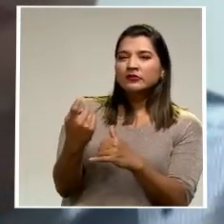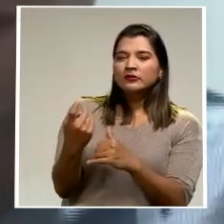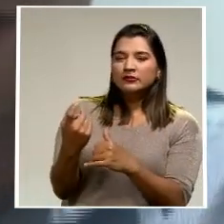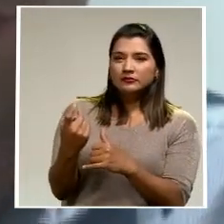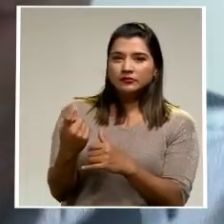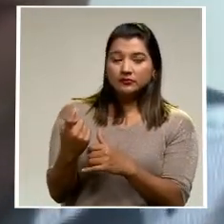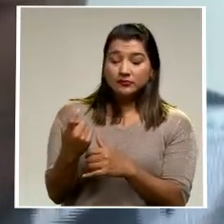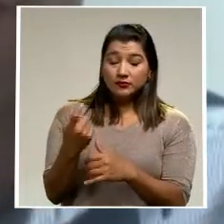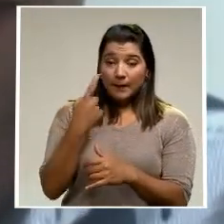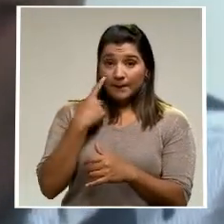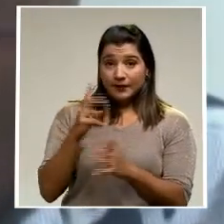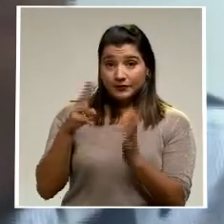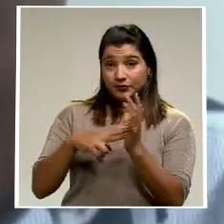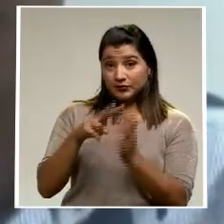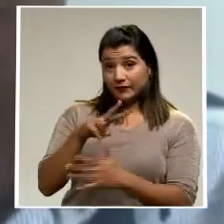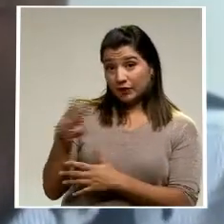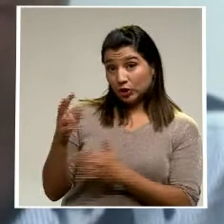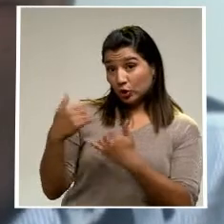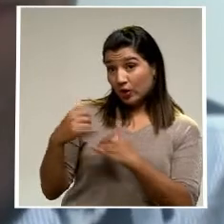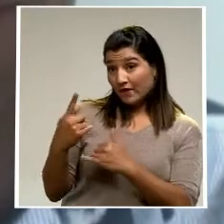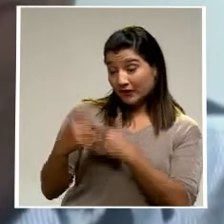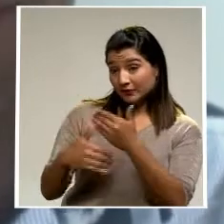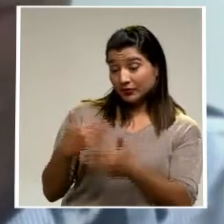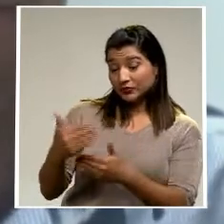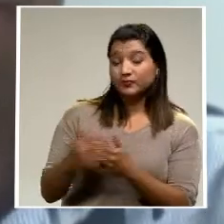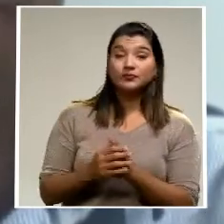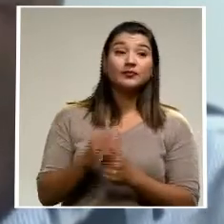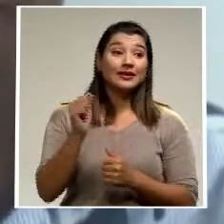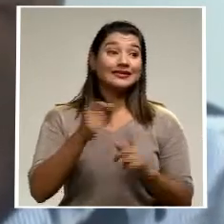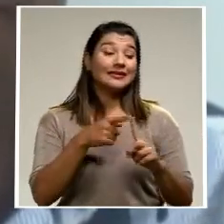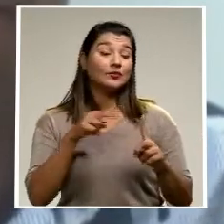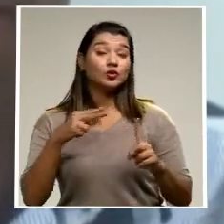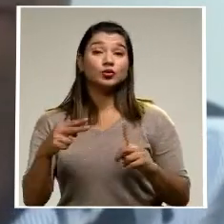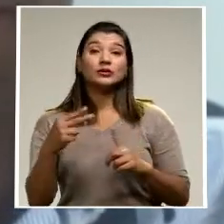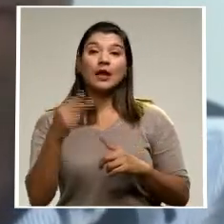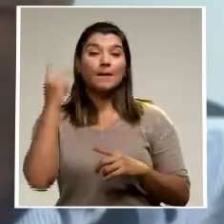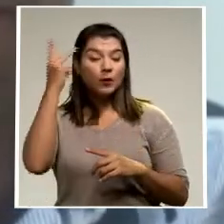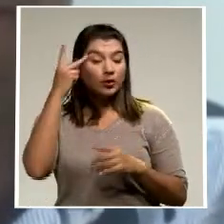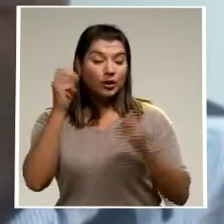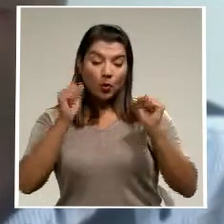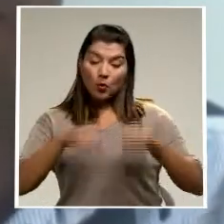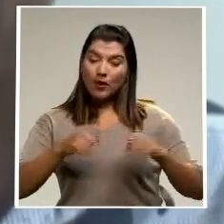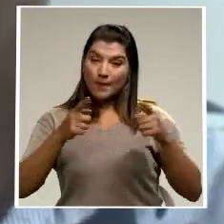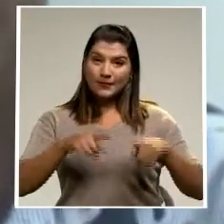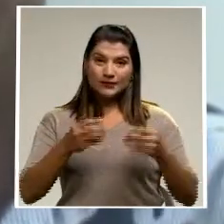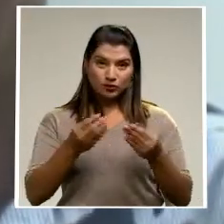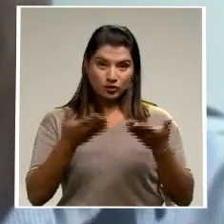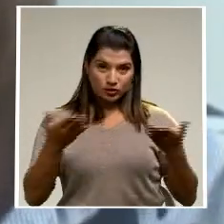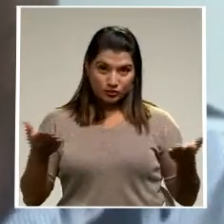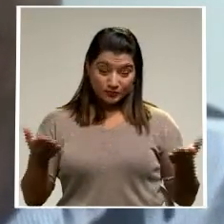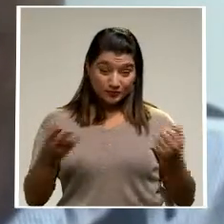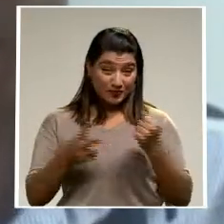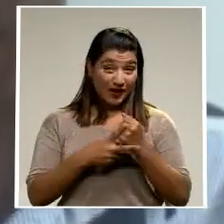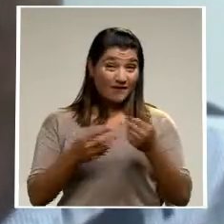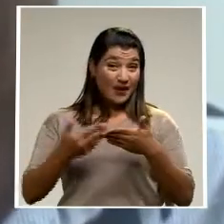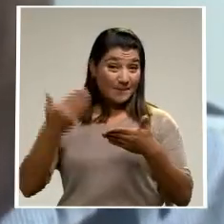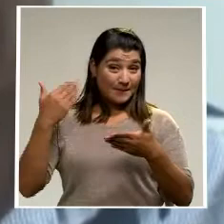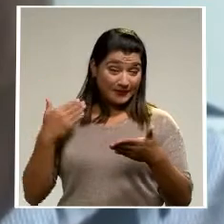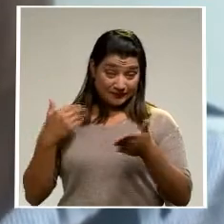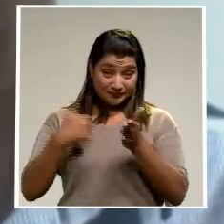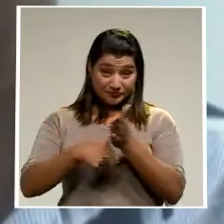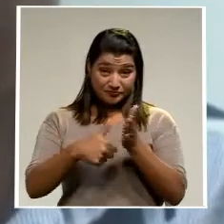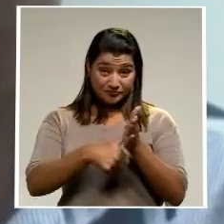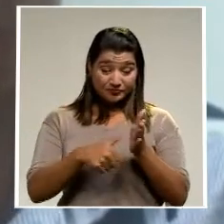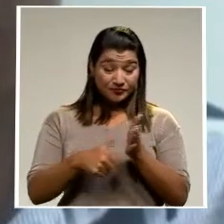el 2022, ¿verdad? En términos políticos. En términos políticos, muchas cosas pueden pasar. En la pasada elección